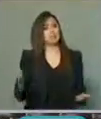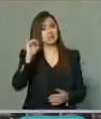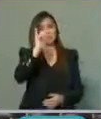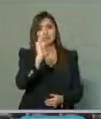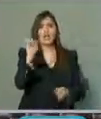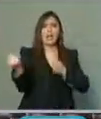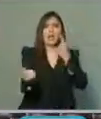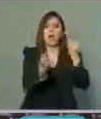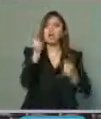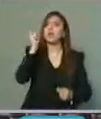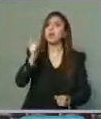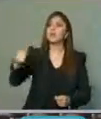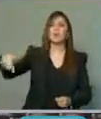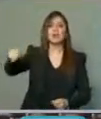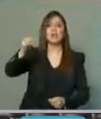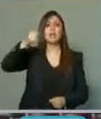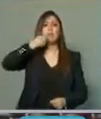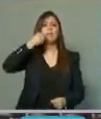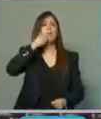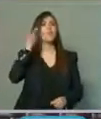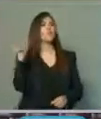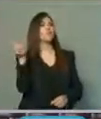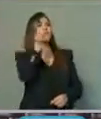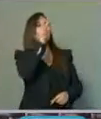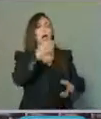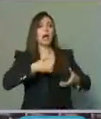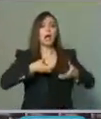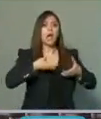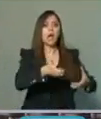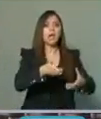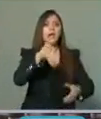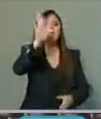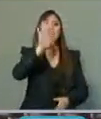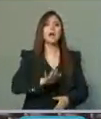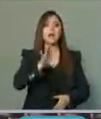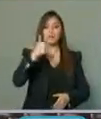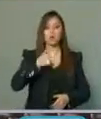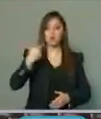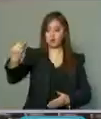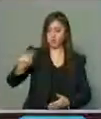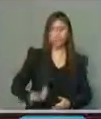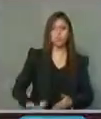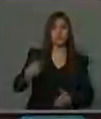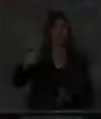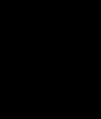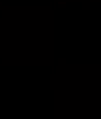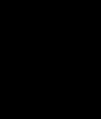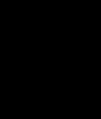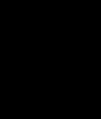calle. Claro. Somos sus padres por unos segundos. Qué ¿No? Hay que estar conscientes de Qué esto. maravilla, es mucho trabajo. Karen, muchísimas gracias. Un gusto.